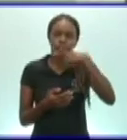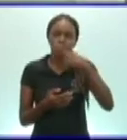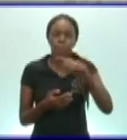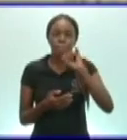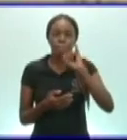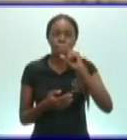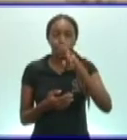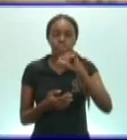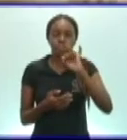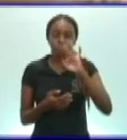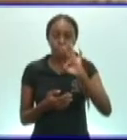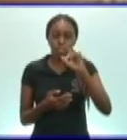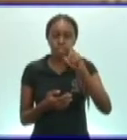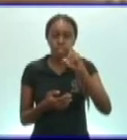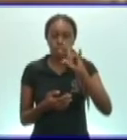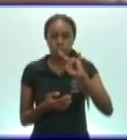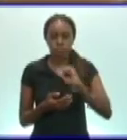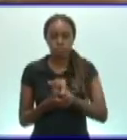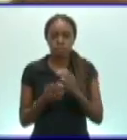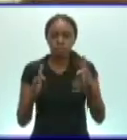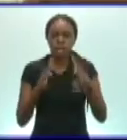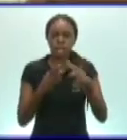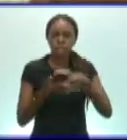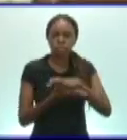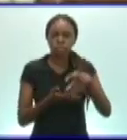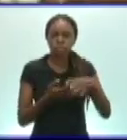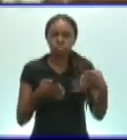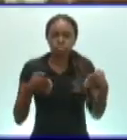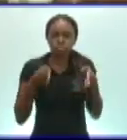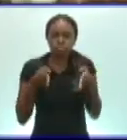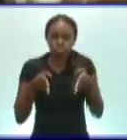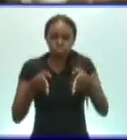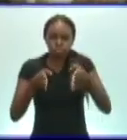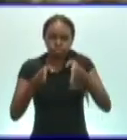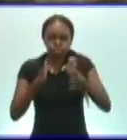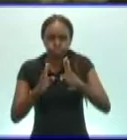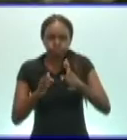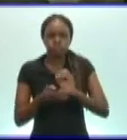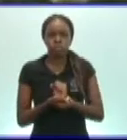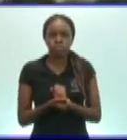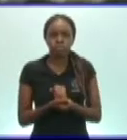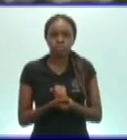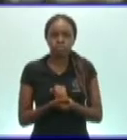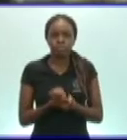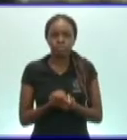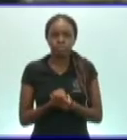1819, en una casa situada en el callejón de la Burruchaga, hoy Maceo.